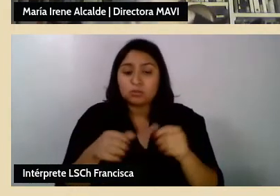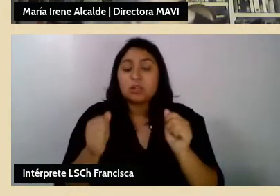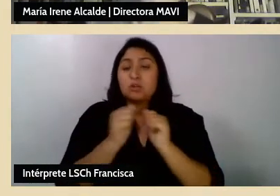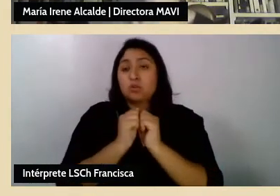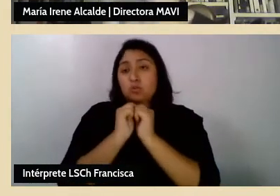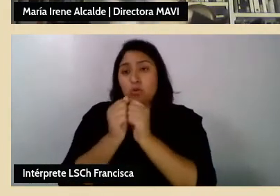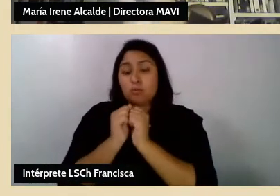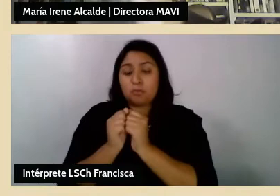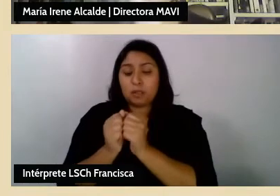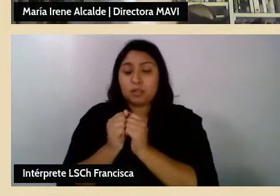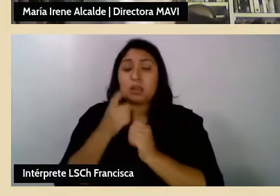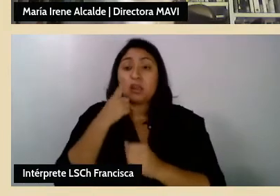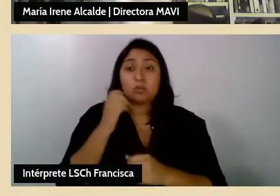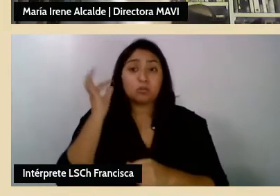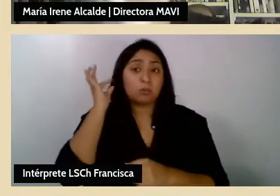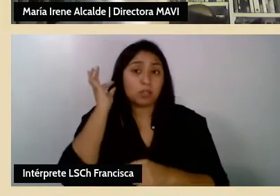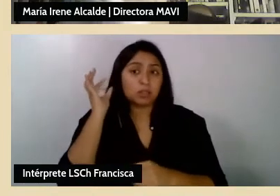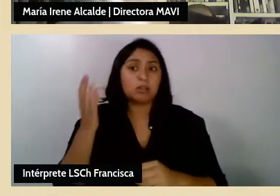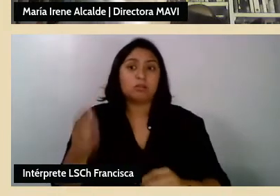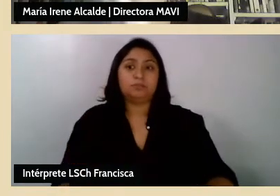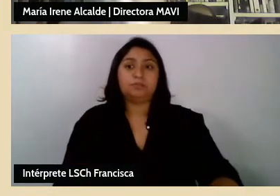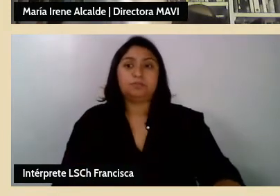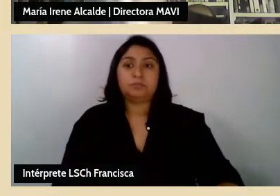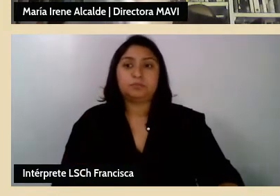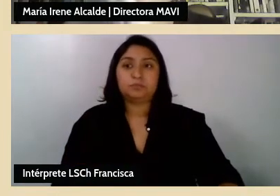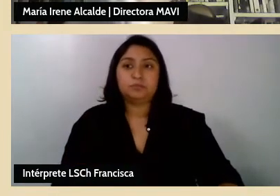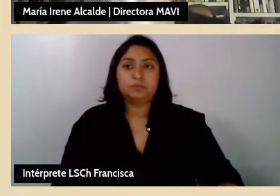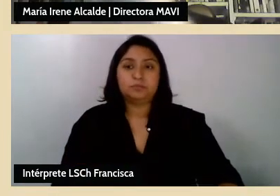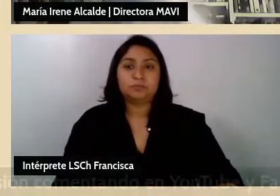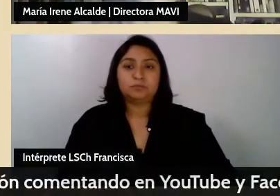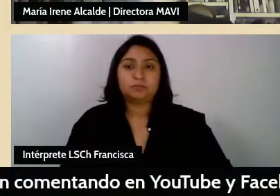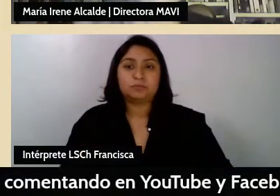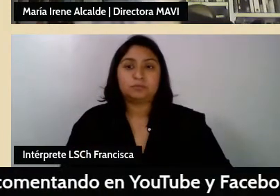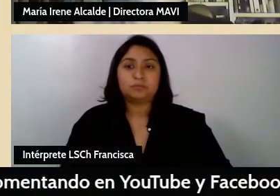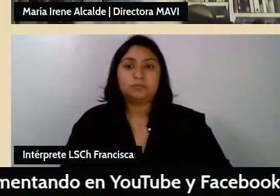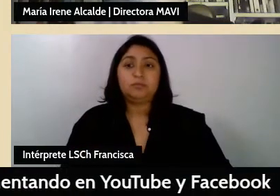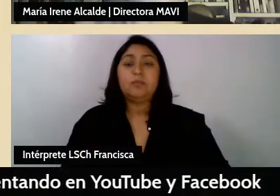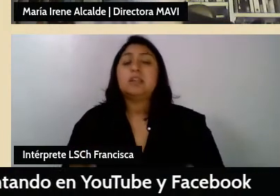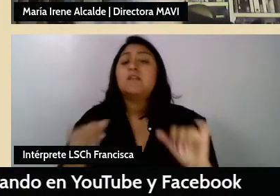compañeras. Así que fue, nada, muy, muy entretenido,